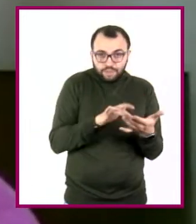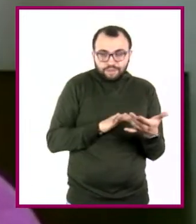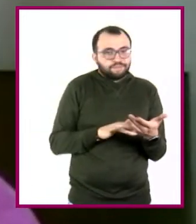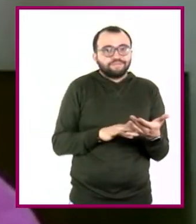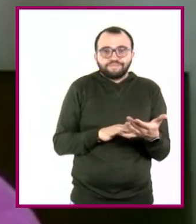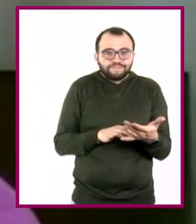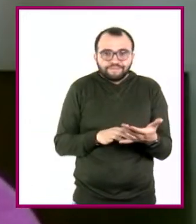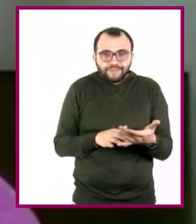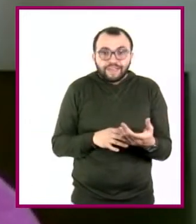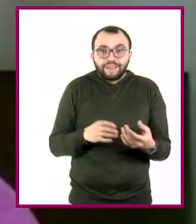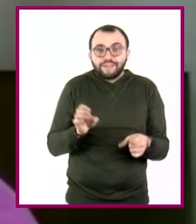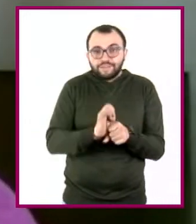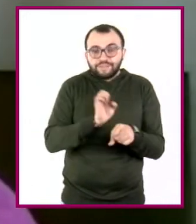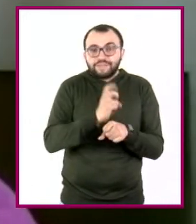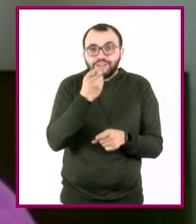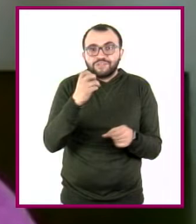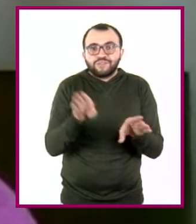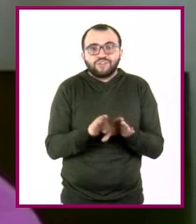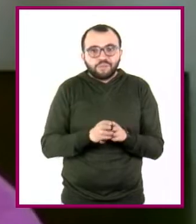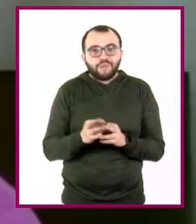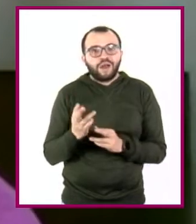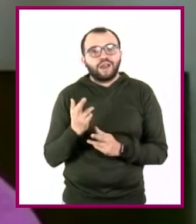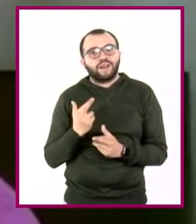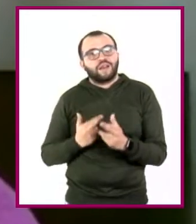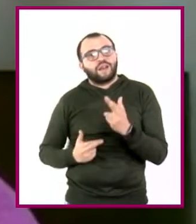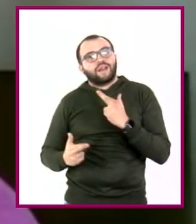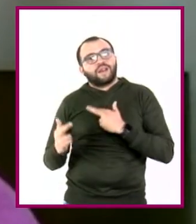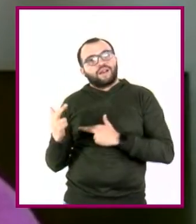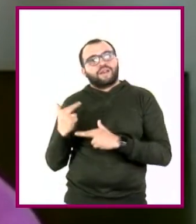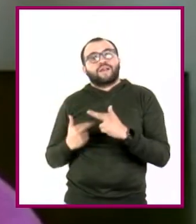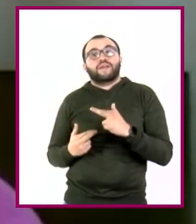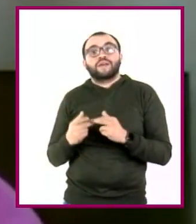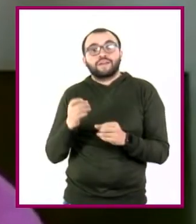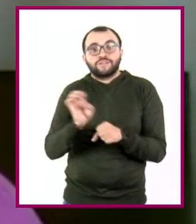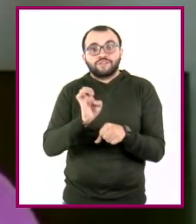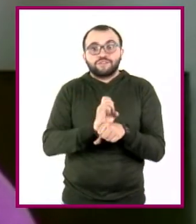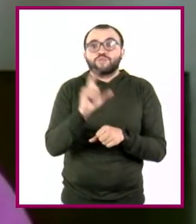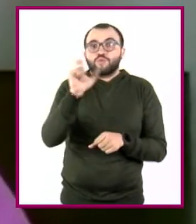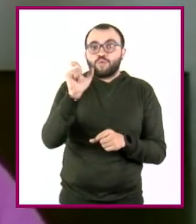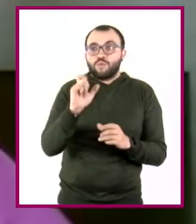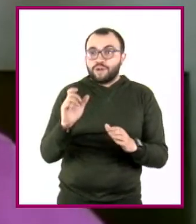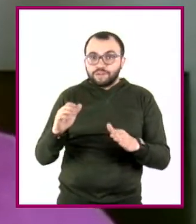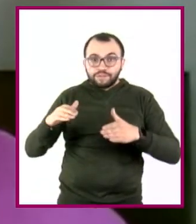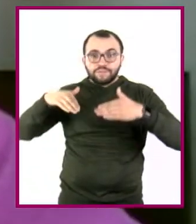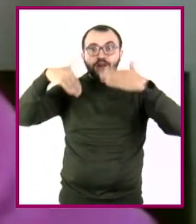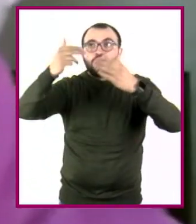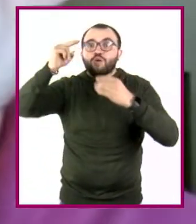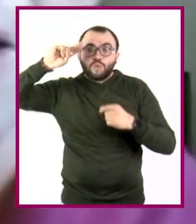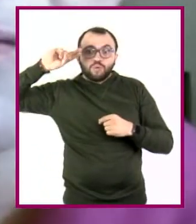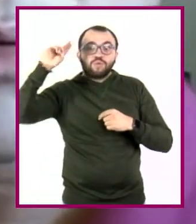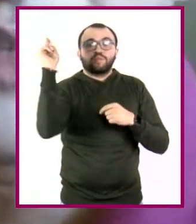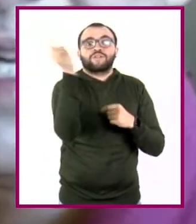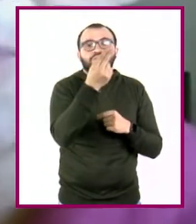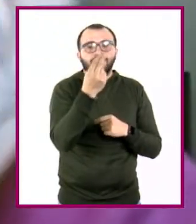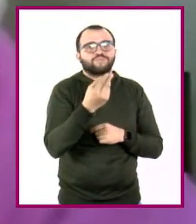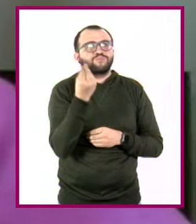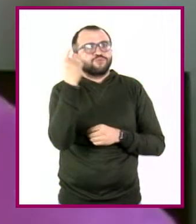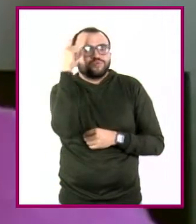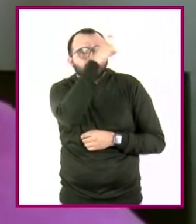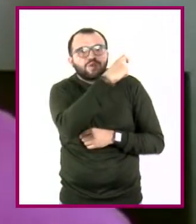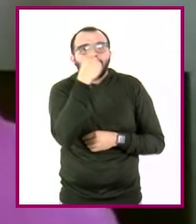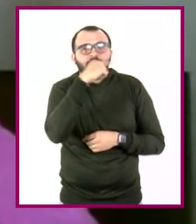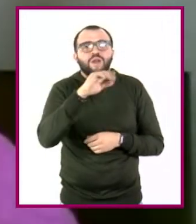lamentablemente son rezagos que van arrastrando y, por ejemplo, cuando llegan a educación superior, los que llegan a educación superior tienen muchas dificultades